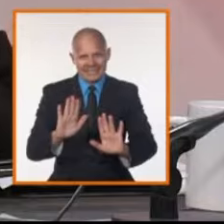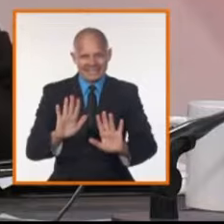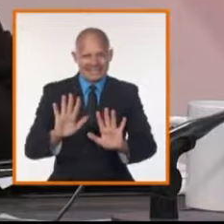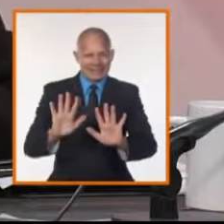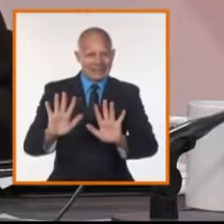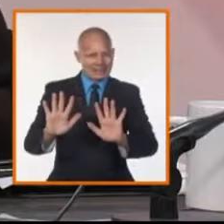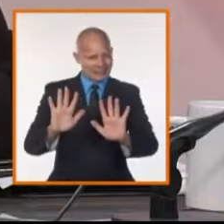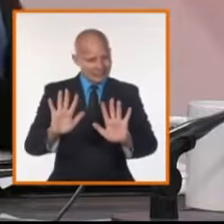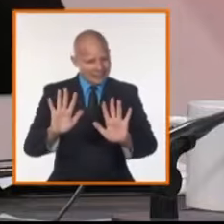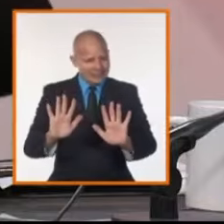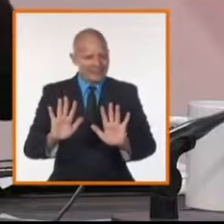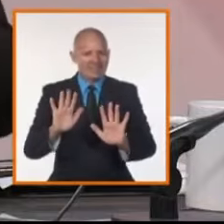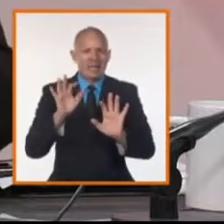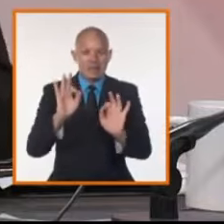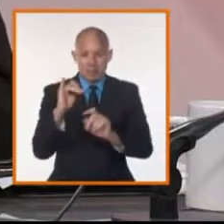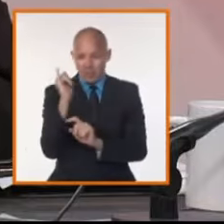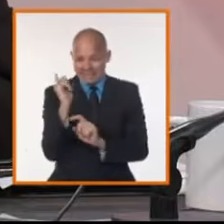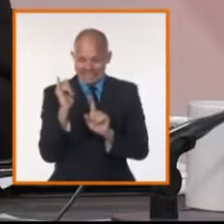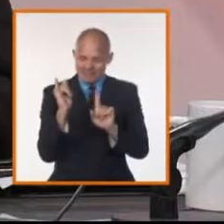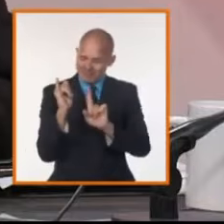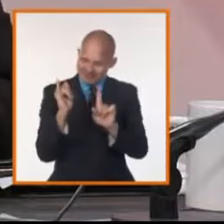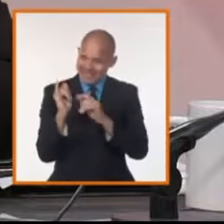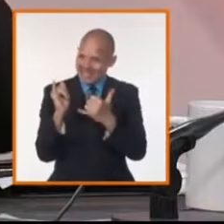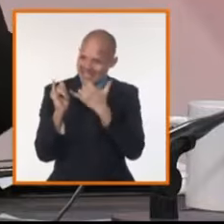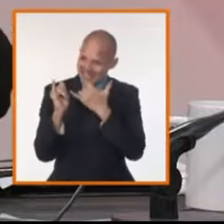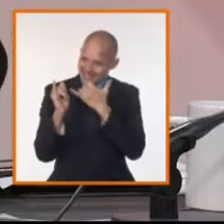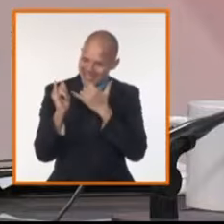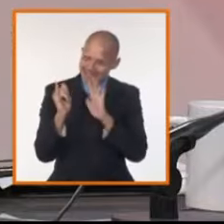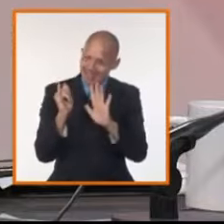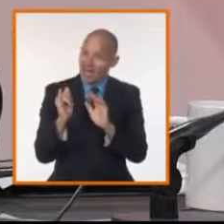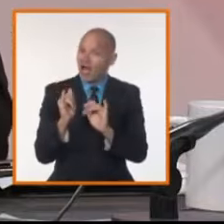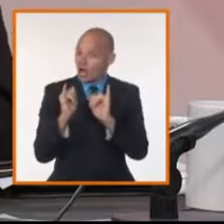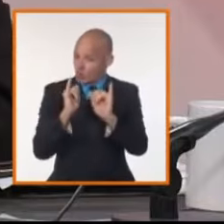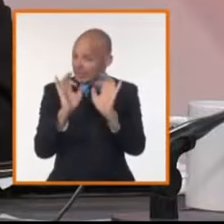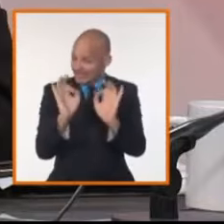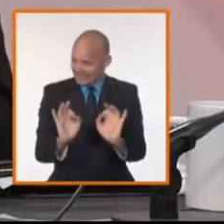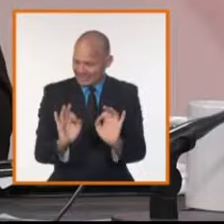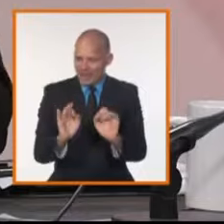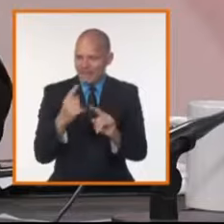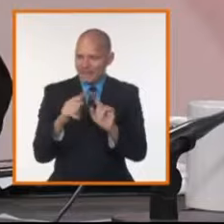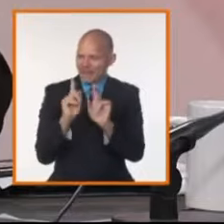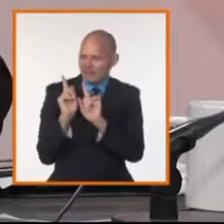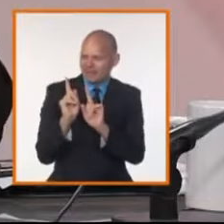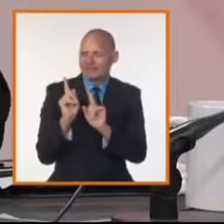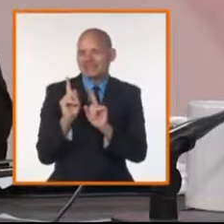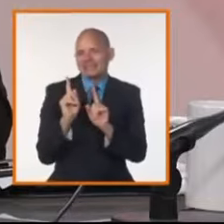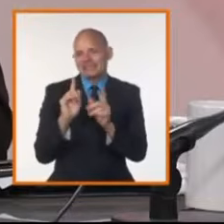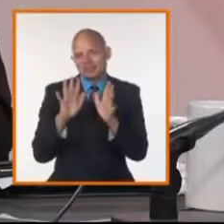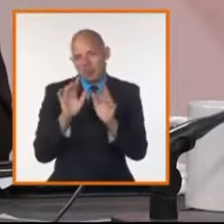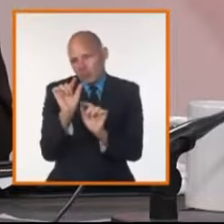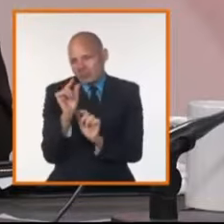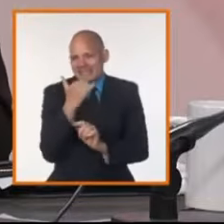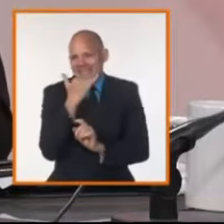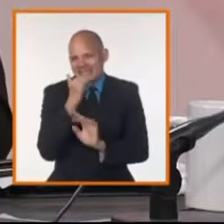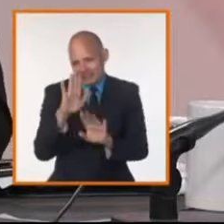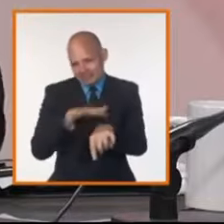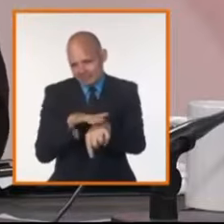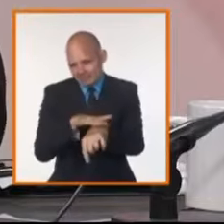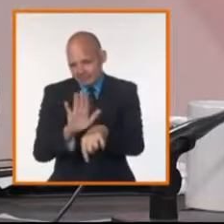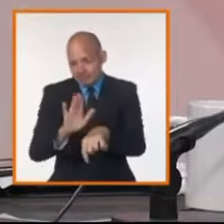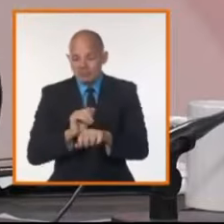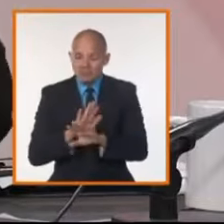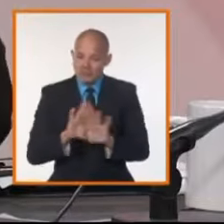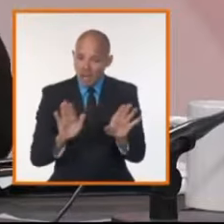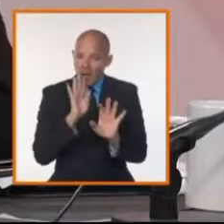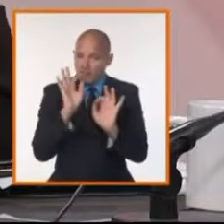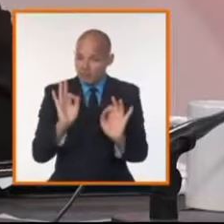material no es exactamente ese pero la noticia sí es encuentro de si jin ping y de Vladimir Putin en China y